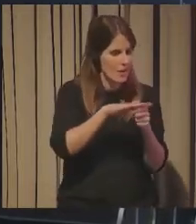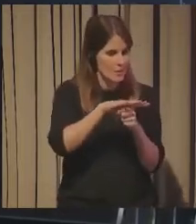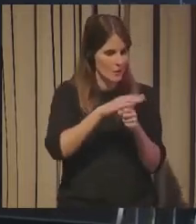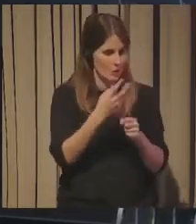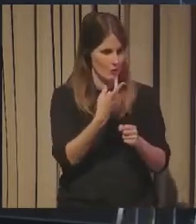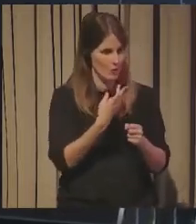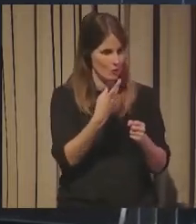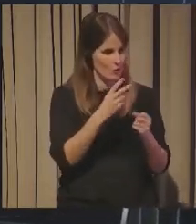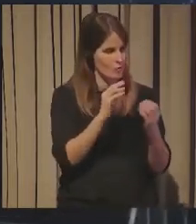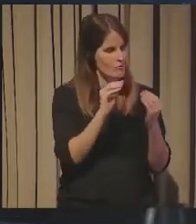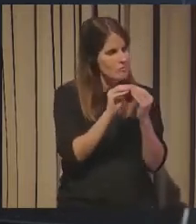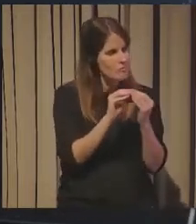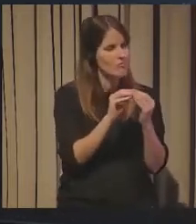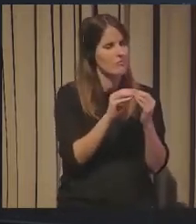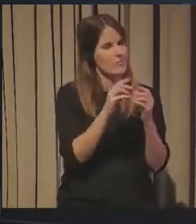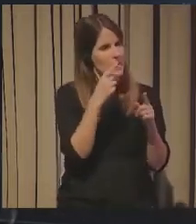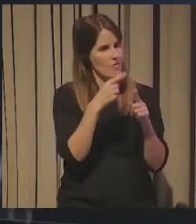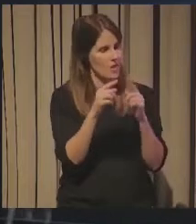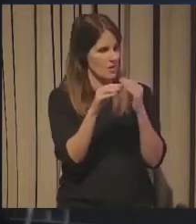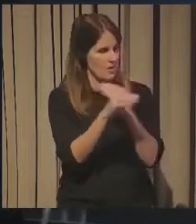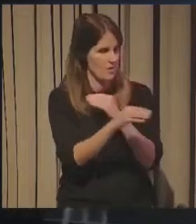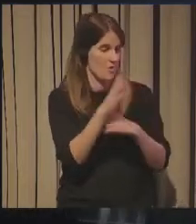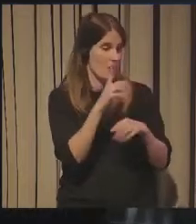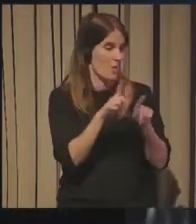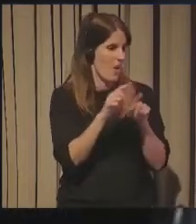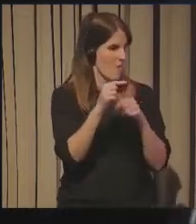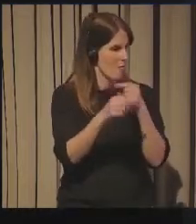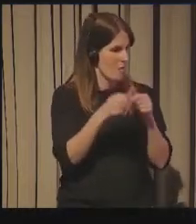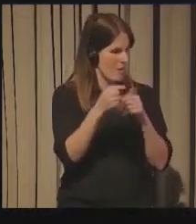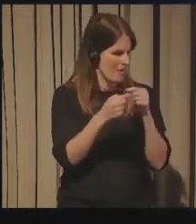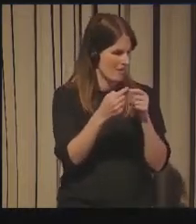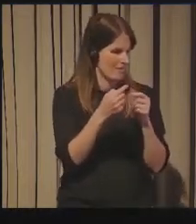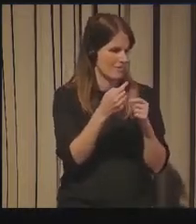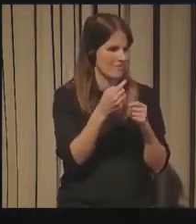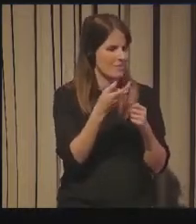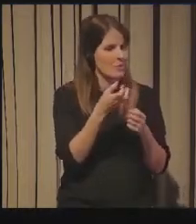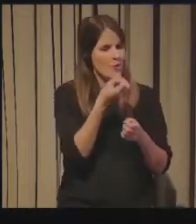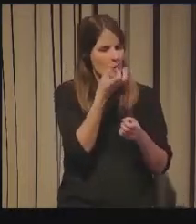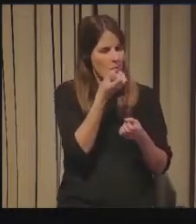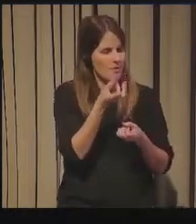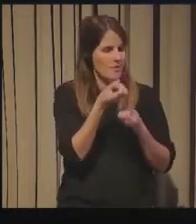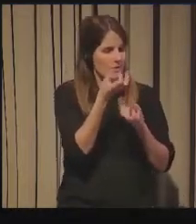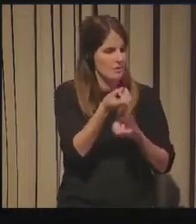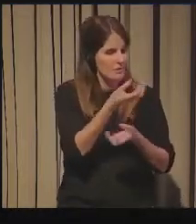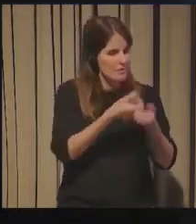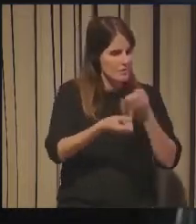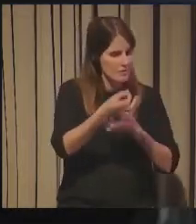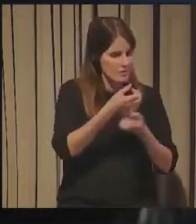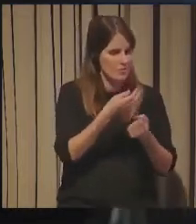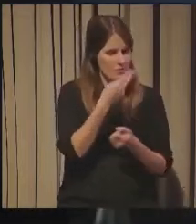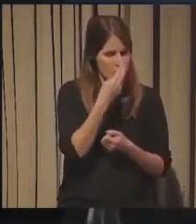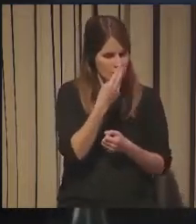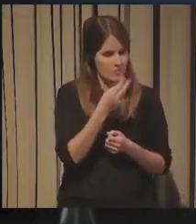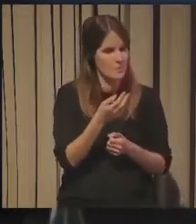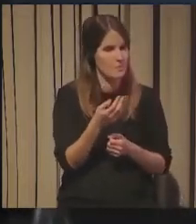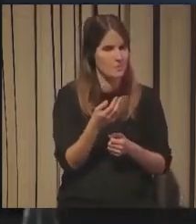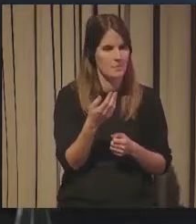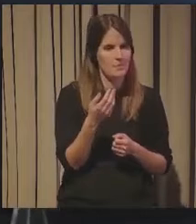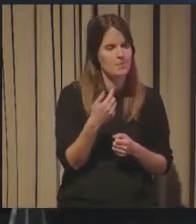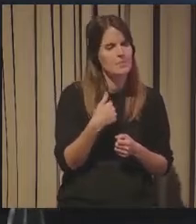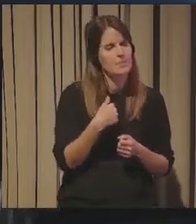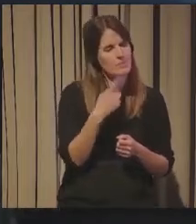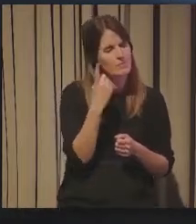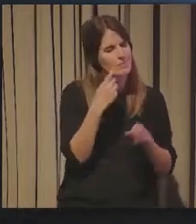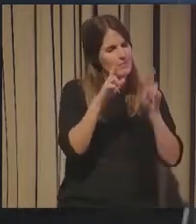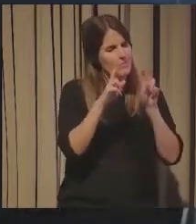intentar compartir entre familias lo que nosotros manejamos. Pero la primera parte, y me ha parecido interesante, y yo